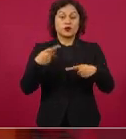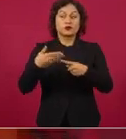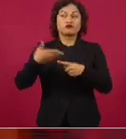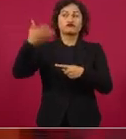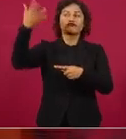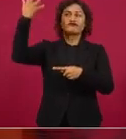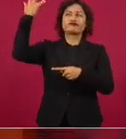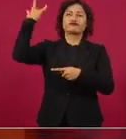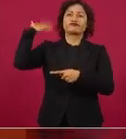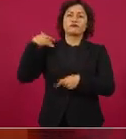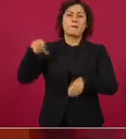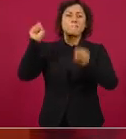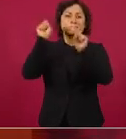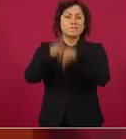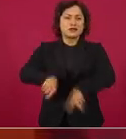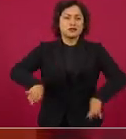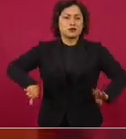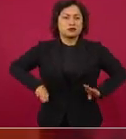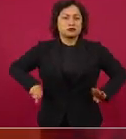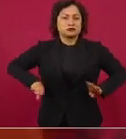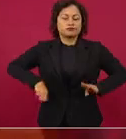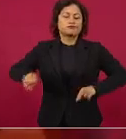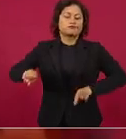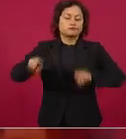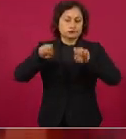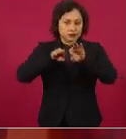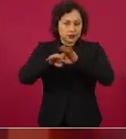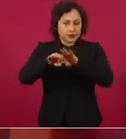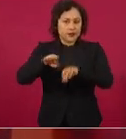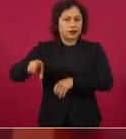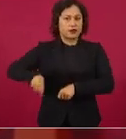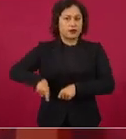atrás, funcionarios públicos,